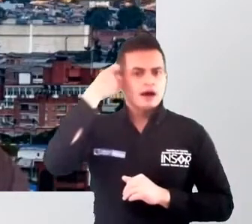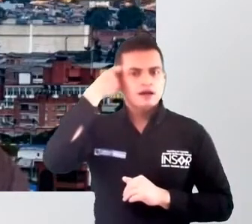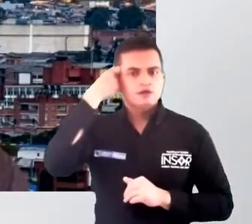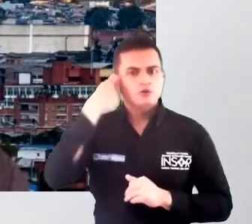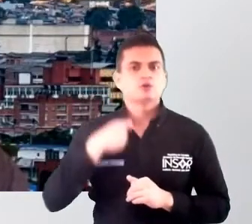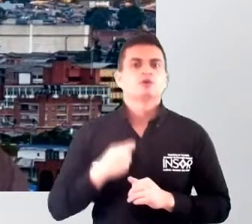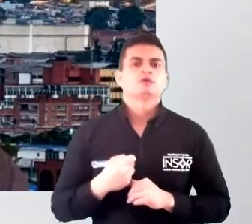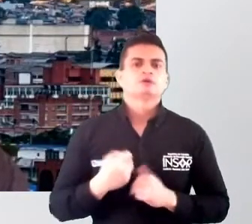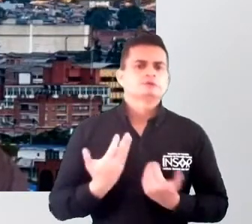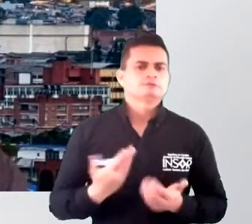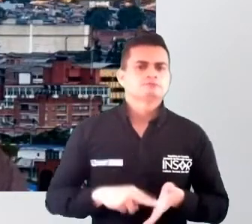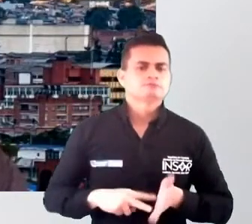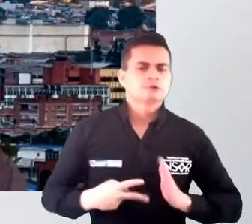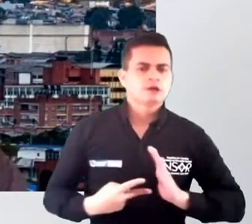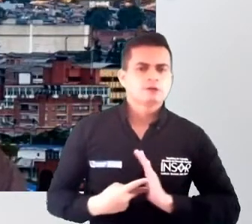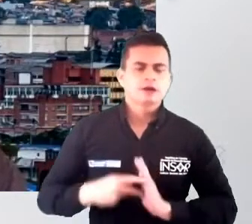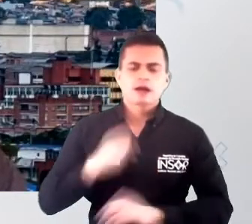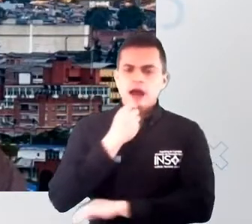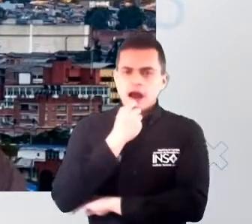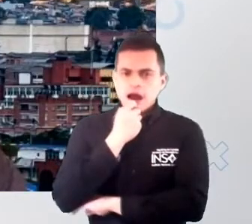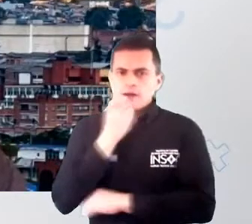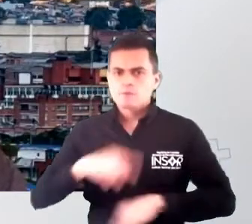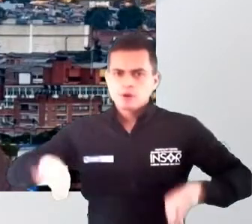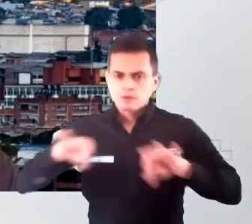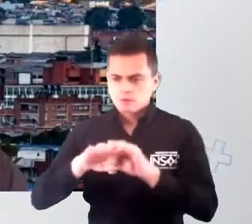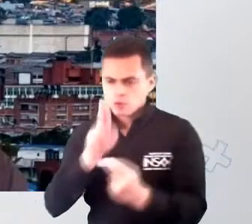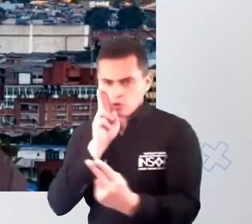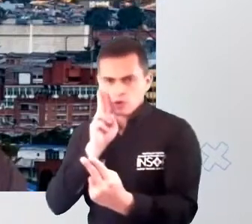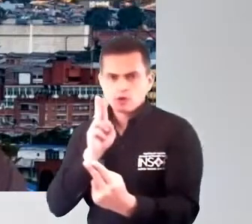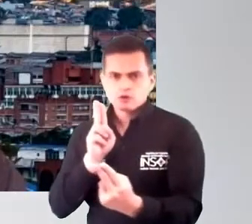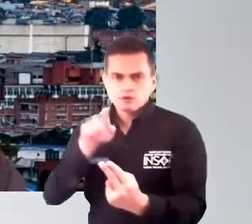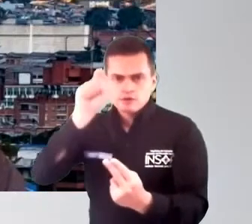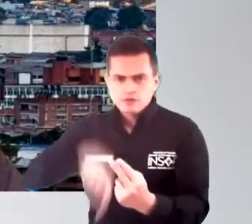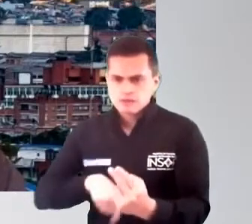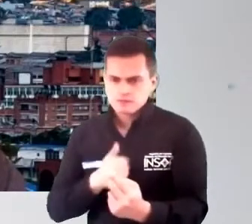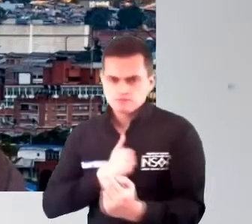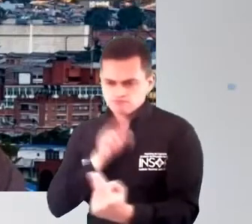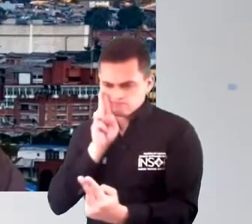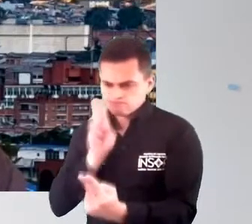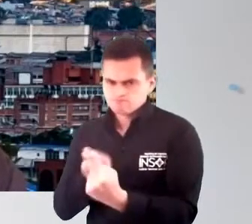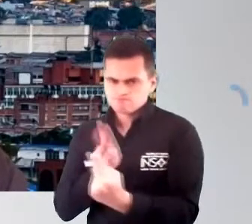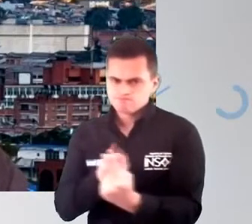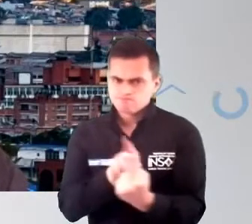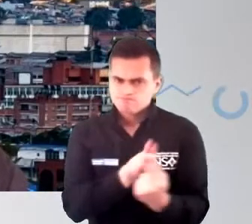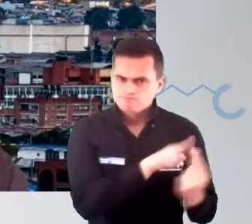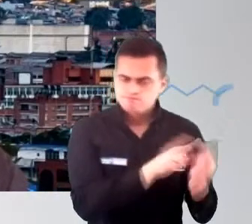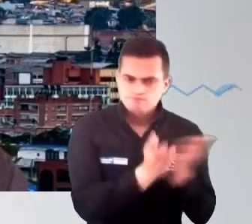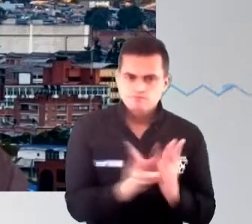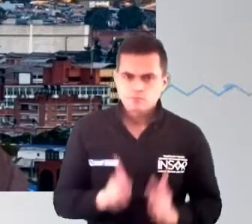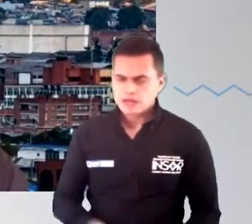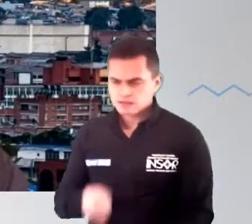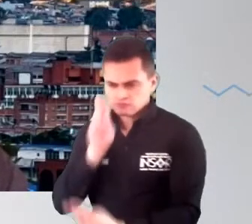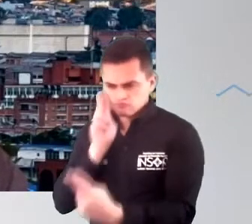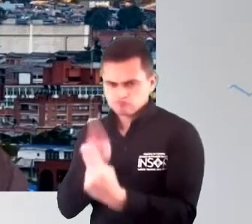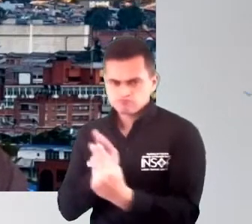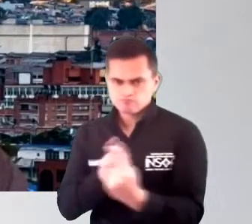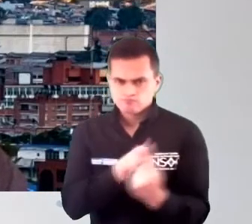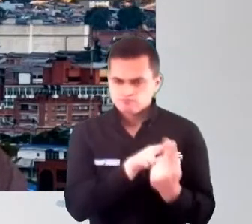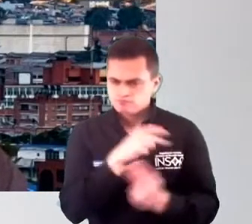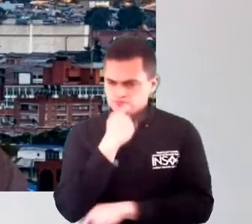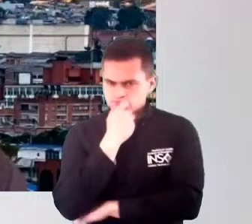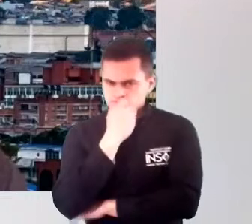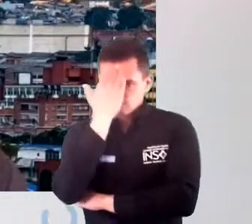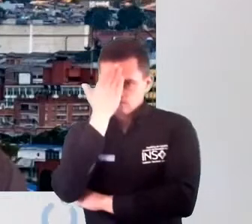nosotros conocemos a nuestros estudiantes, en la medida en que conocemos los requerimientos